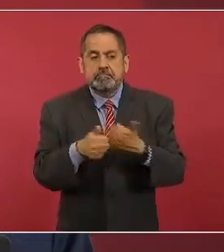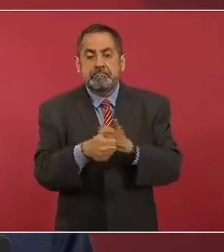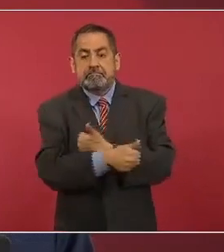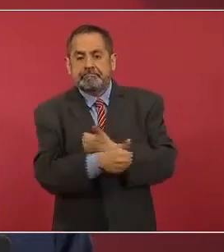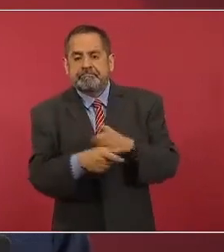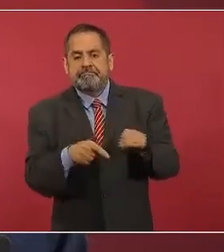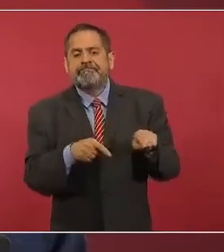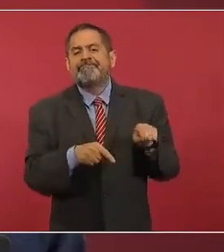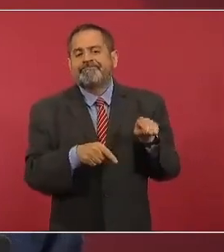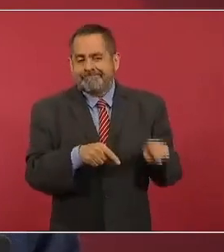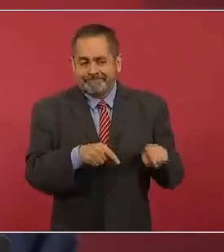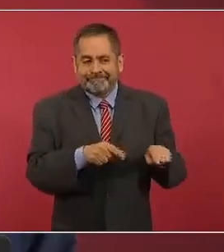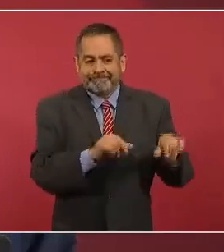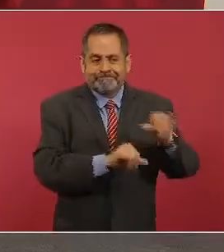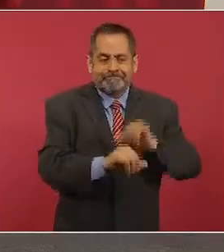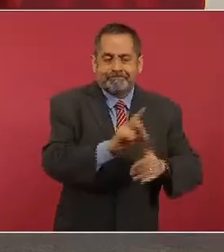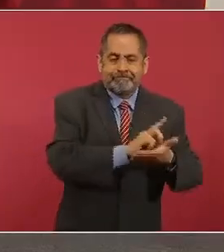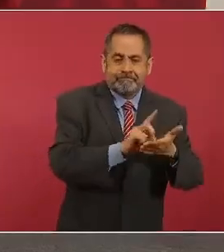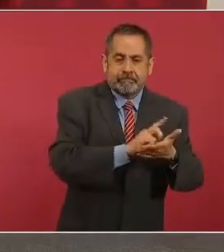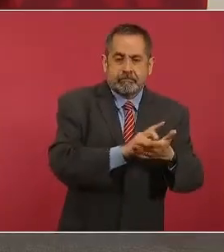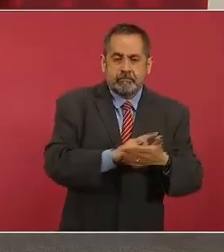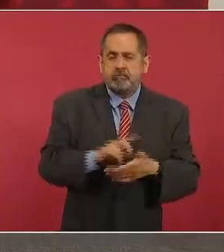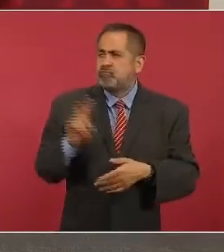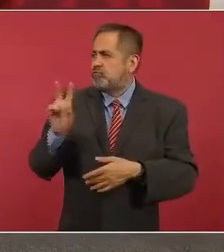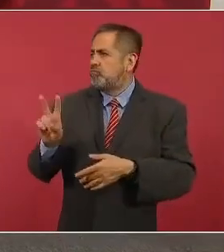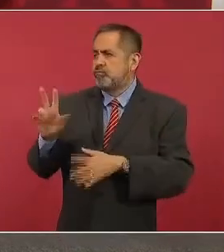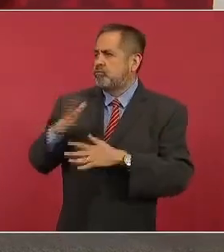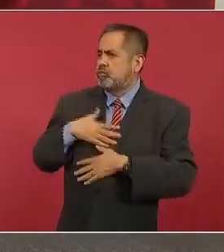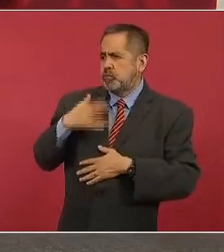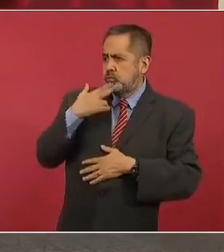que supuestamente las van a usar